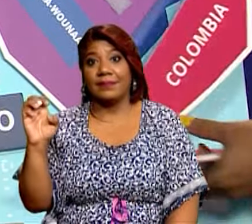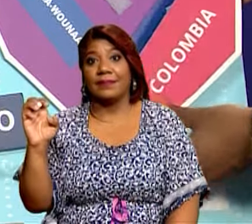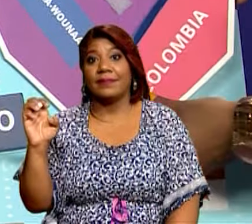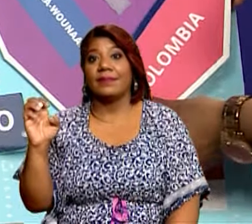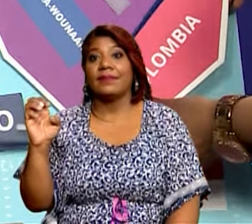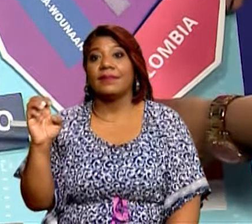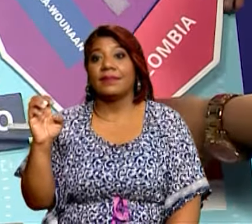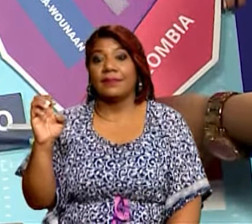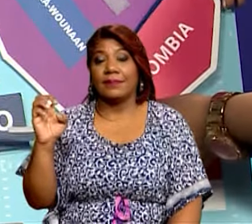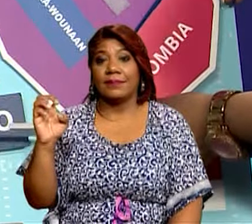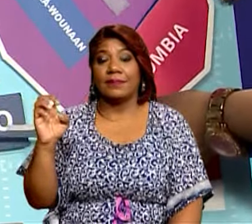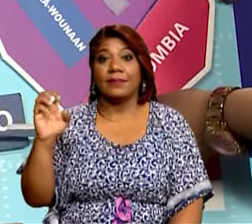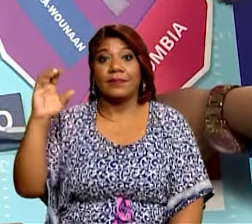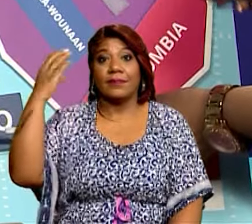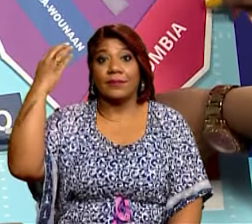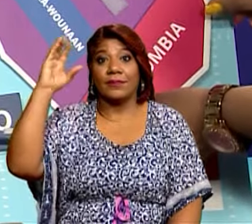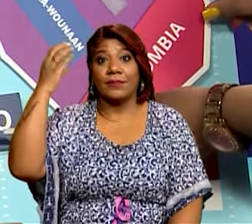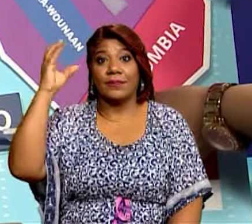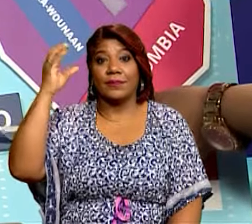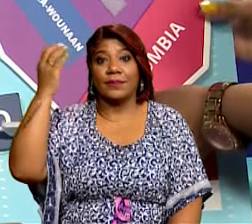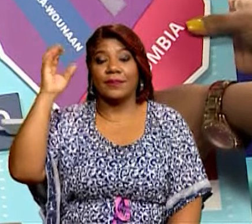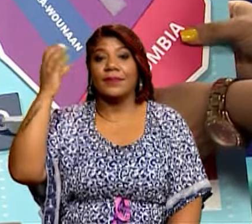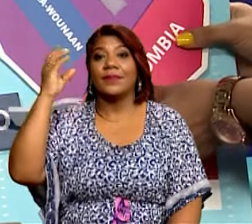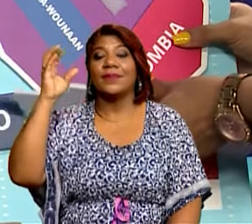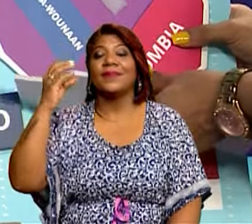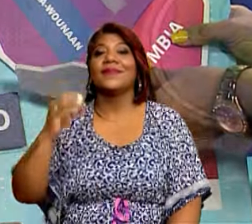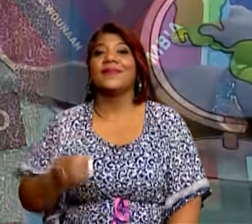quién? Con Colombia.